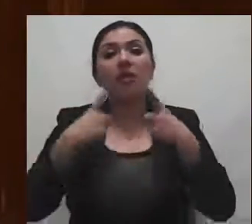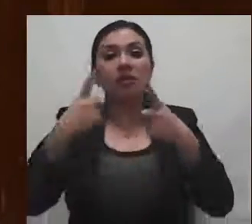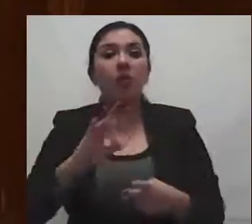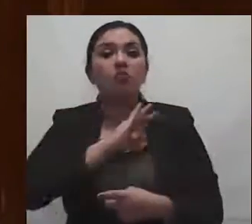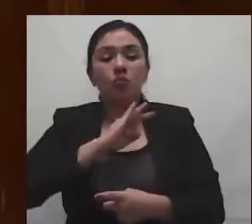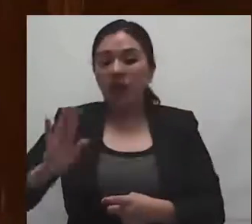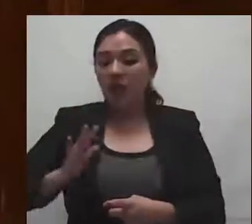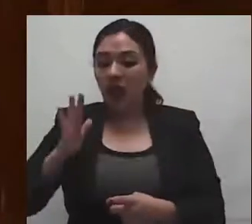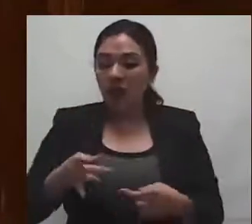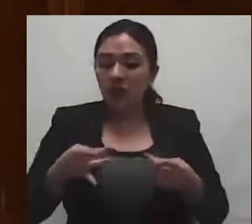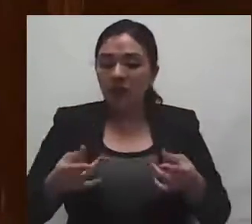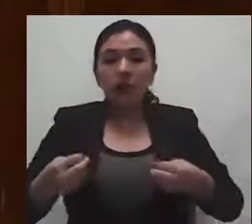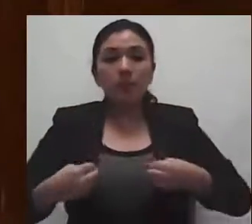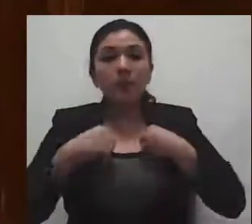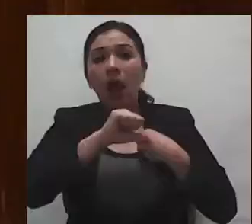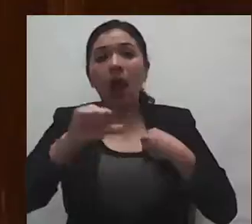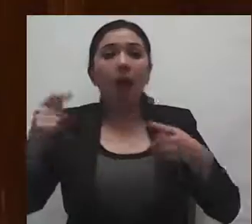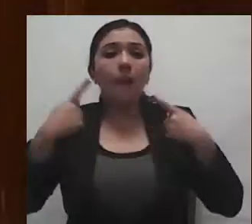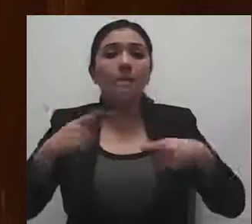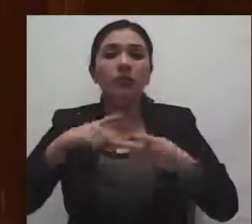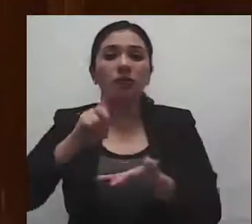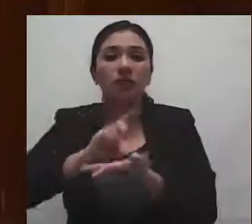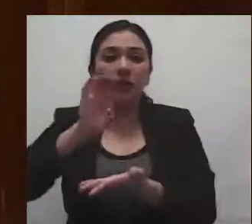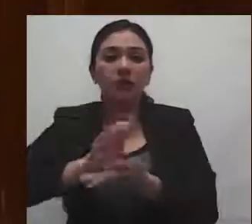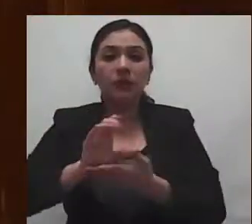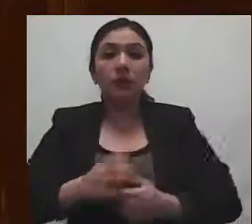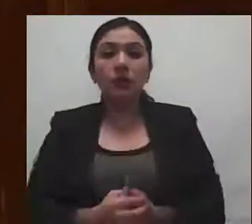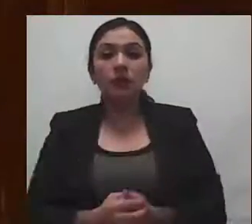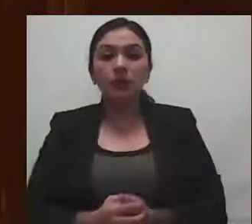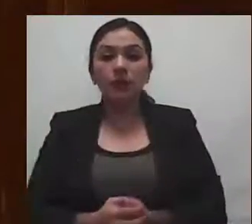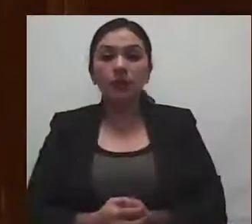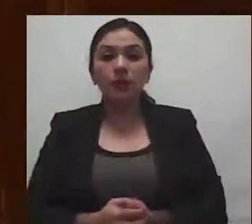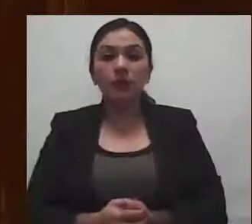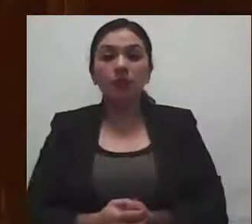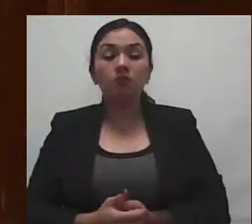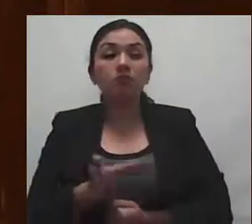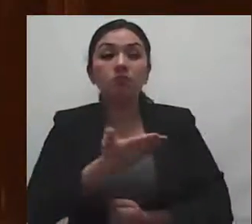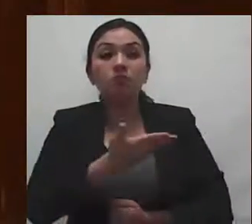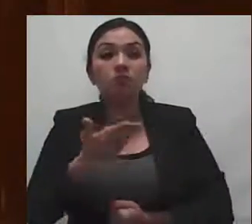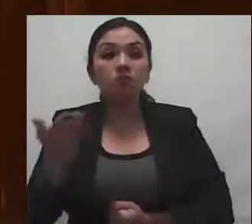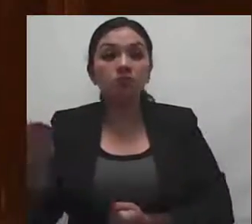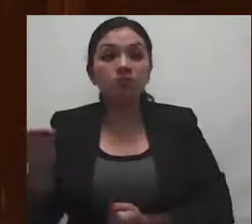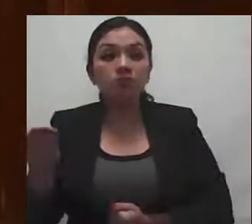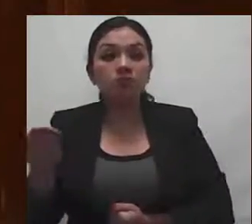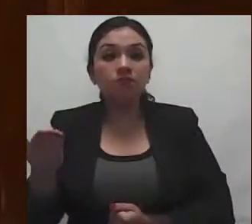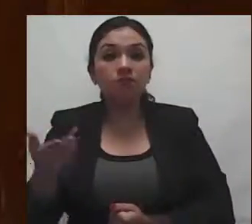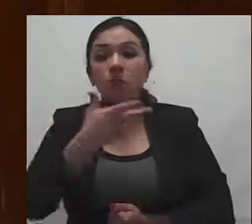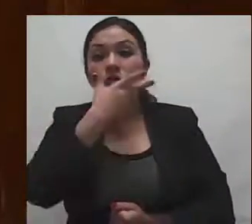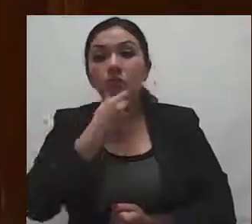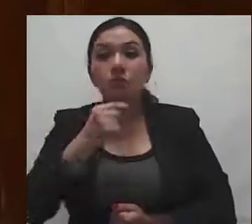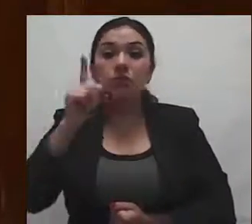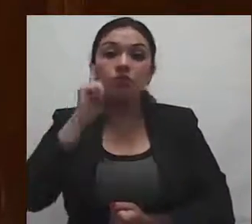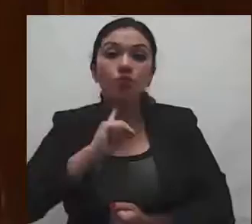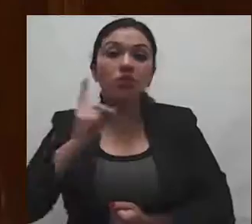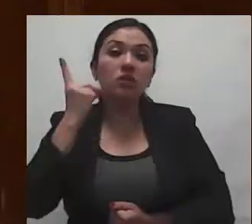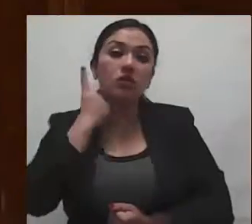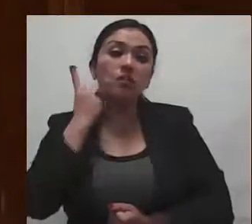de vida de las personas con discapacidad. Señores diputados, señoras